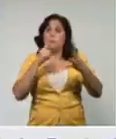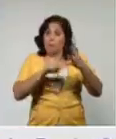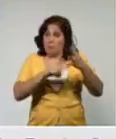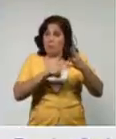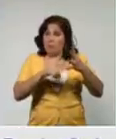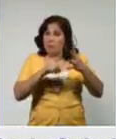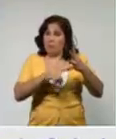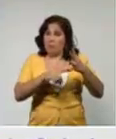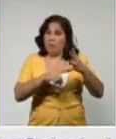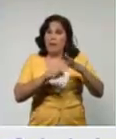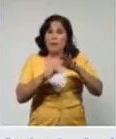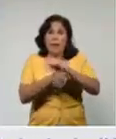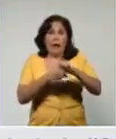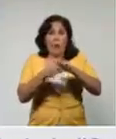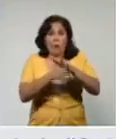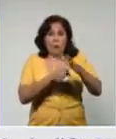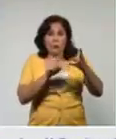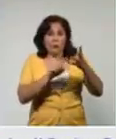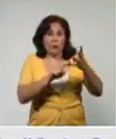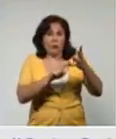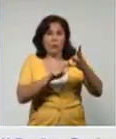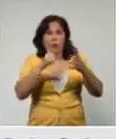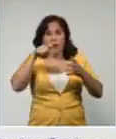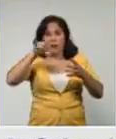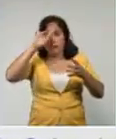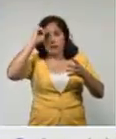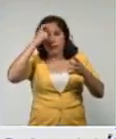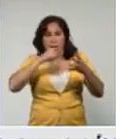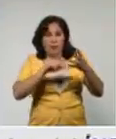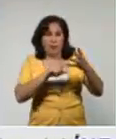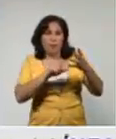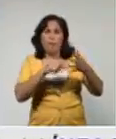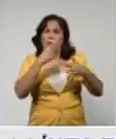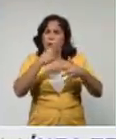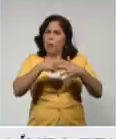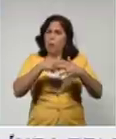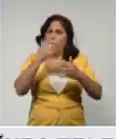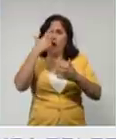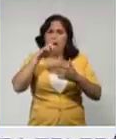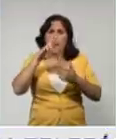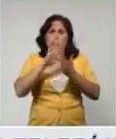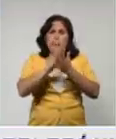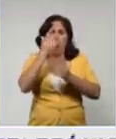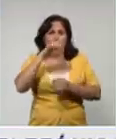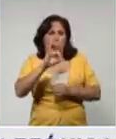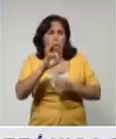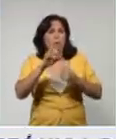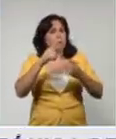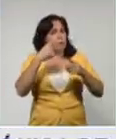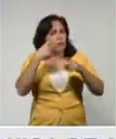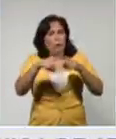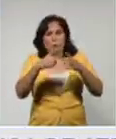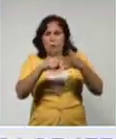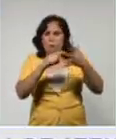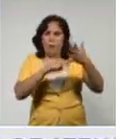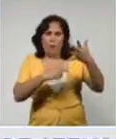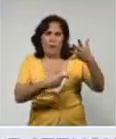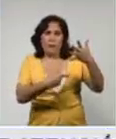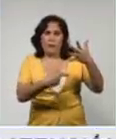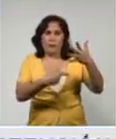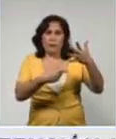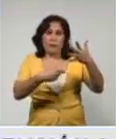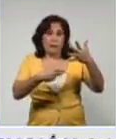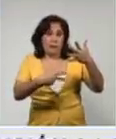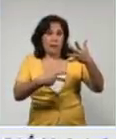San Agustín, el evento de Balcón Arimao, el evento de la Castellana que se abrió en el día